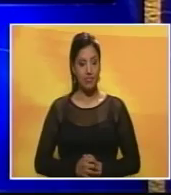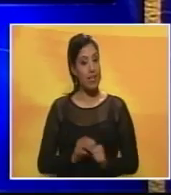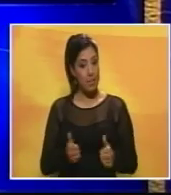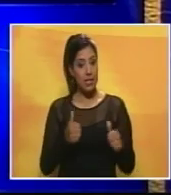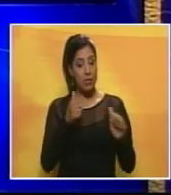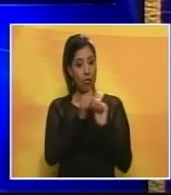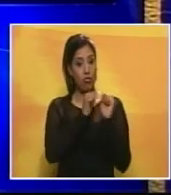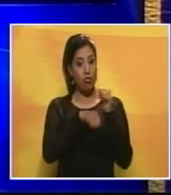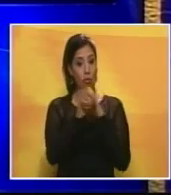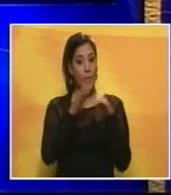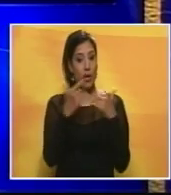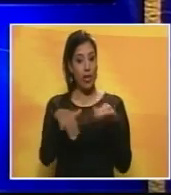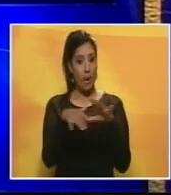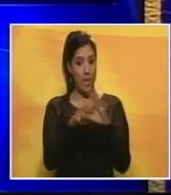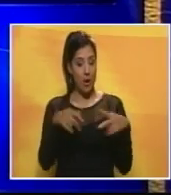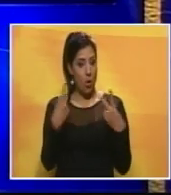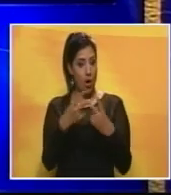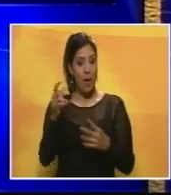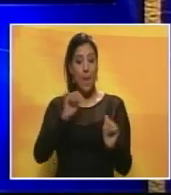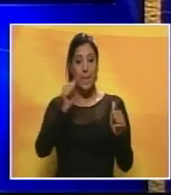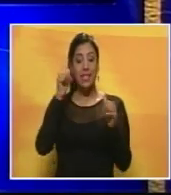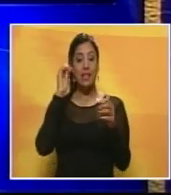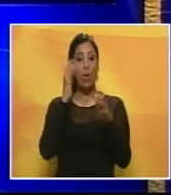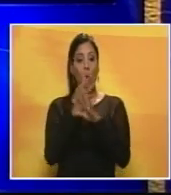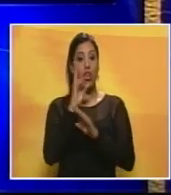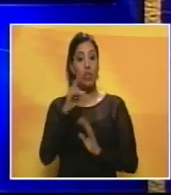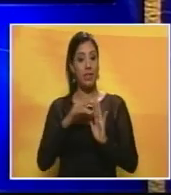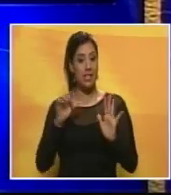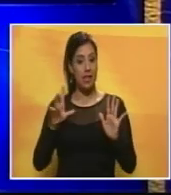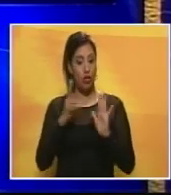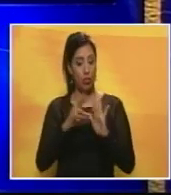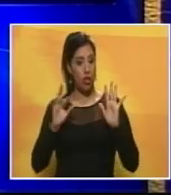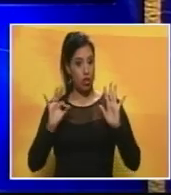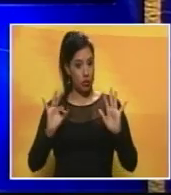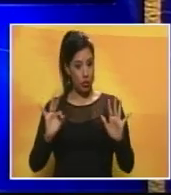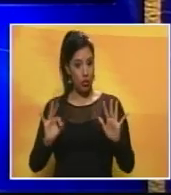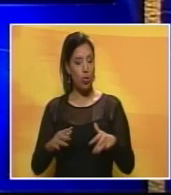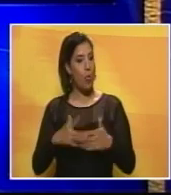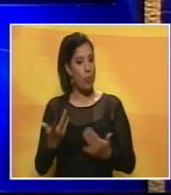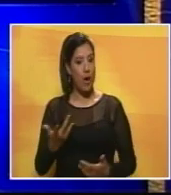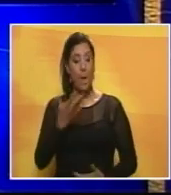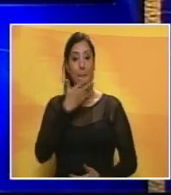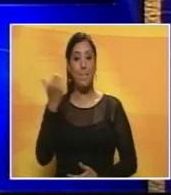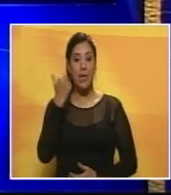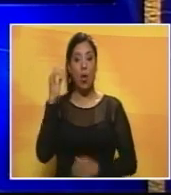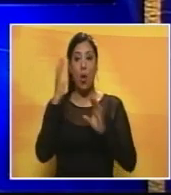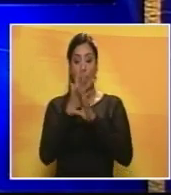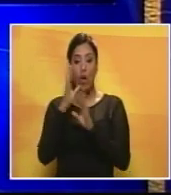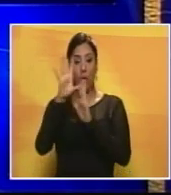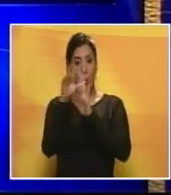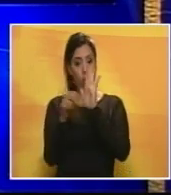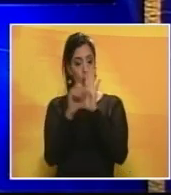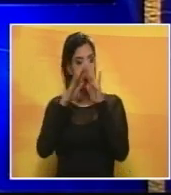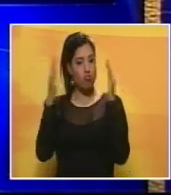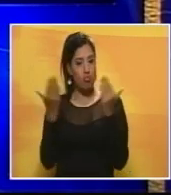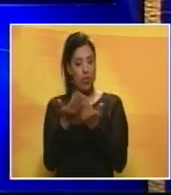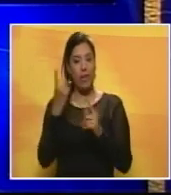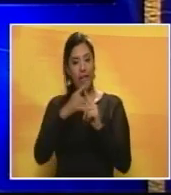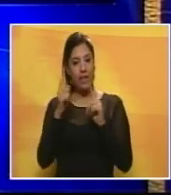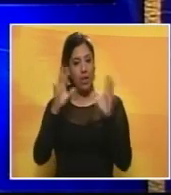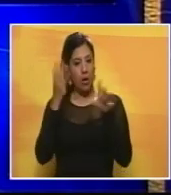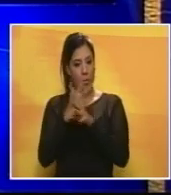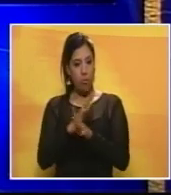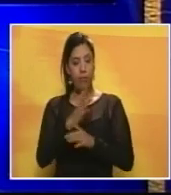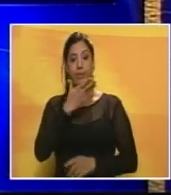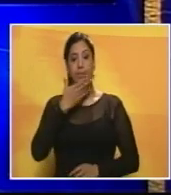porque este martes regresa la Champions. Arranca la temporada 2017-2018 del mejor torneo de clubes del mundo, con varios